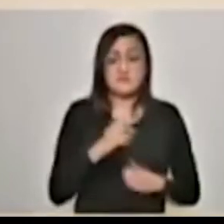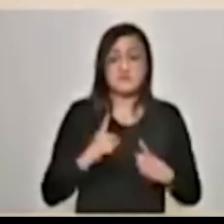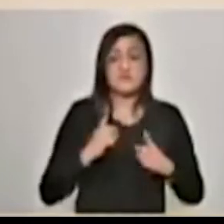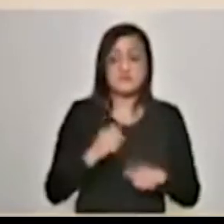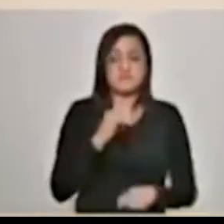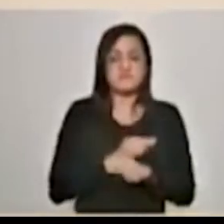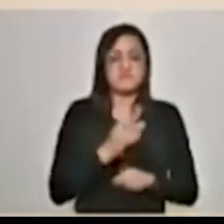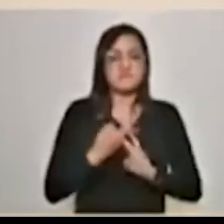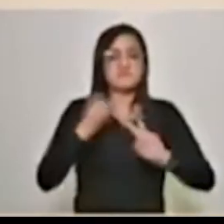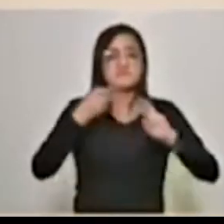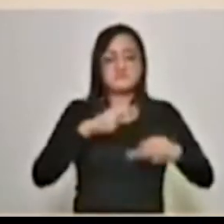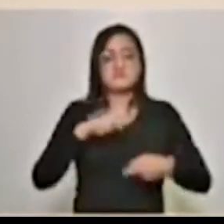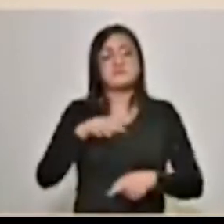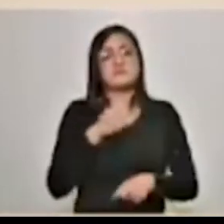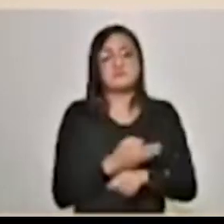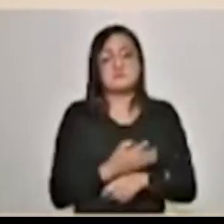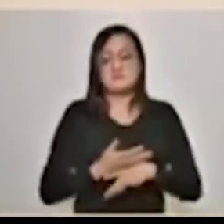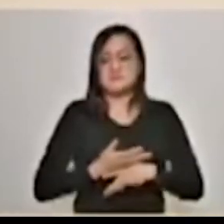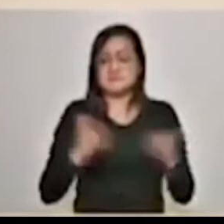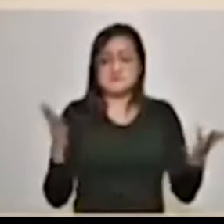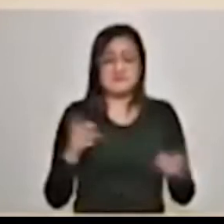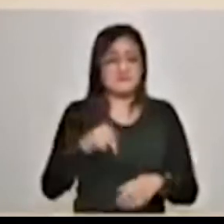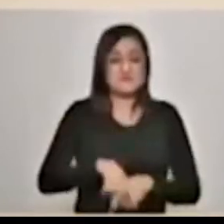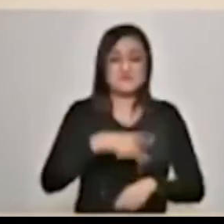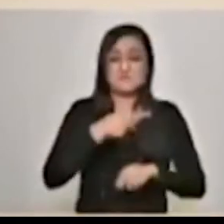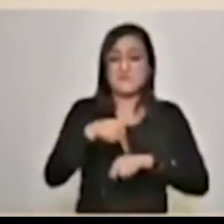poner en riesgo tan alta investidura.